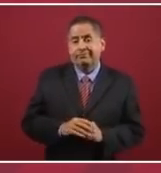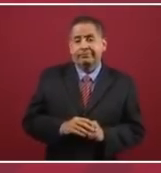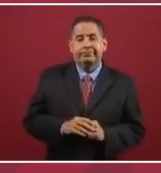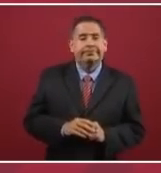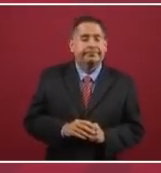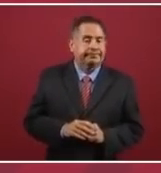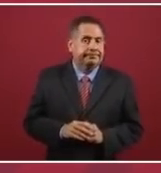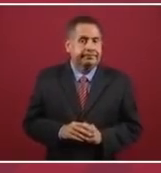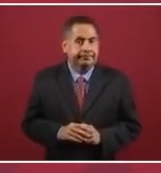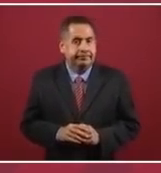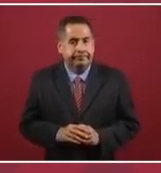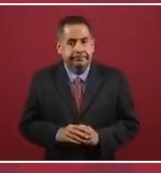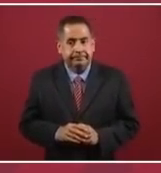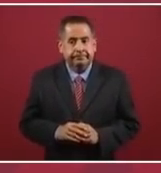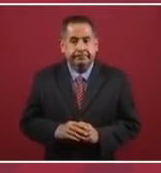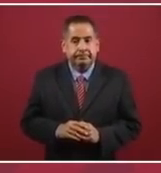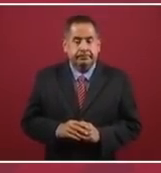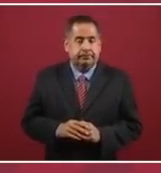era